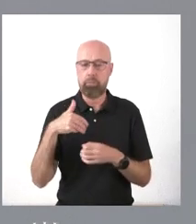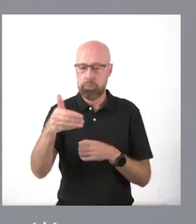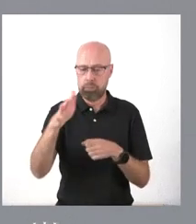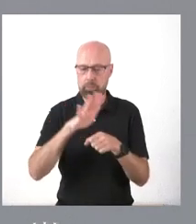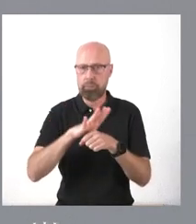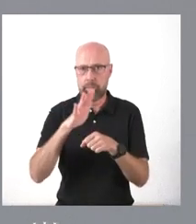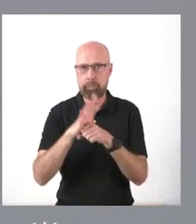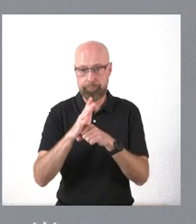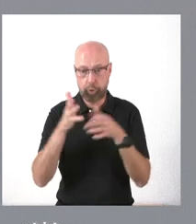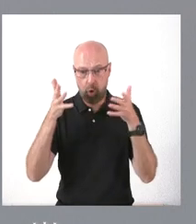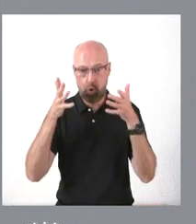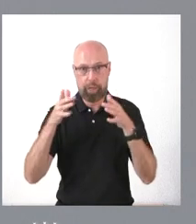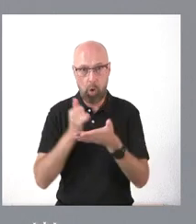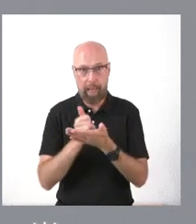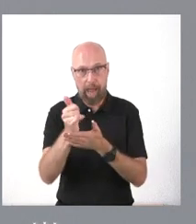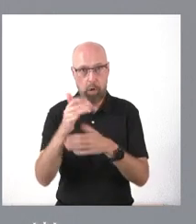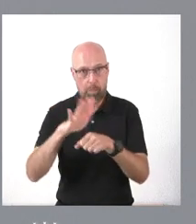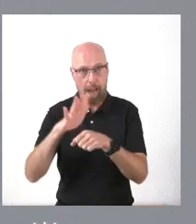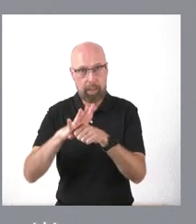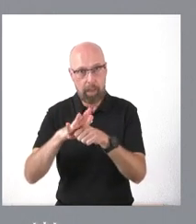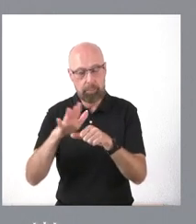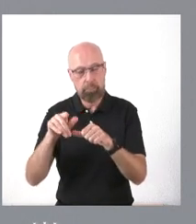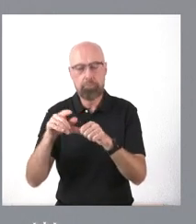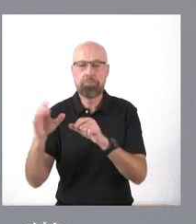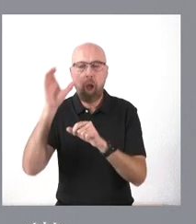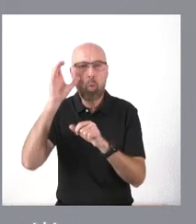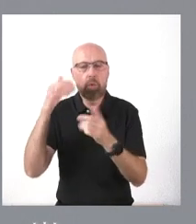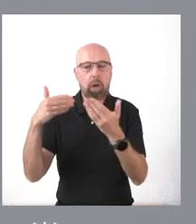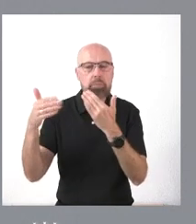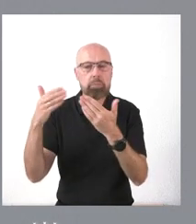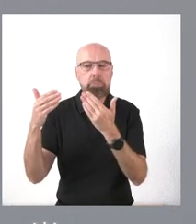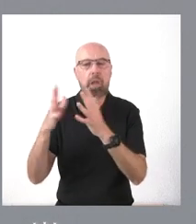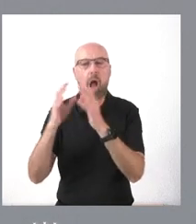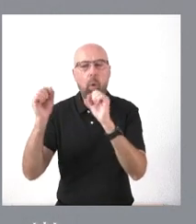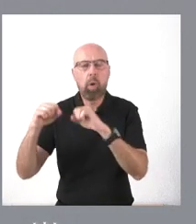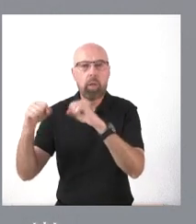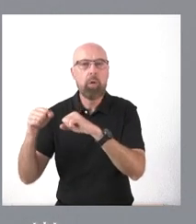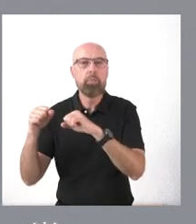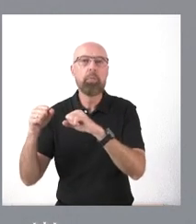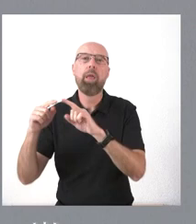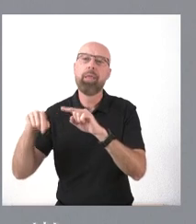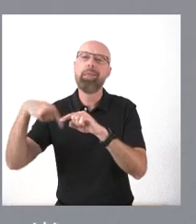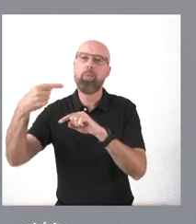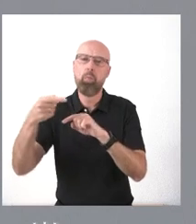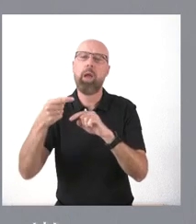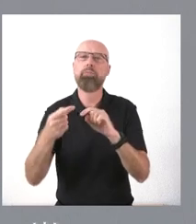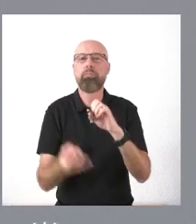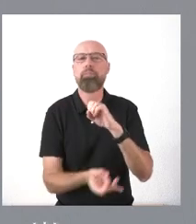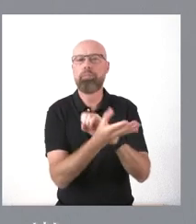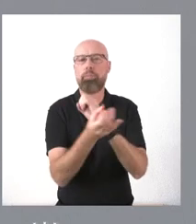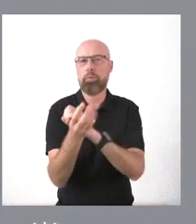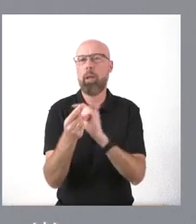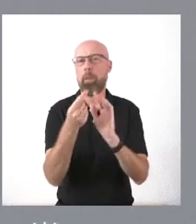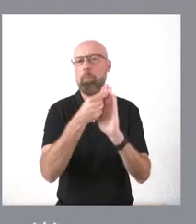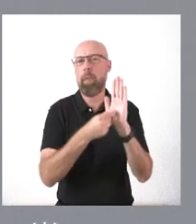y desde ahí lógicamente pues escuchando al sector Y si es posible acordando con el sector pues impulsar estas medidas económicas que sabemos que también